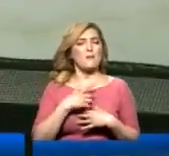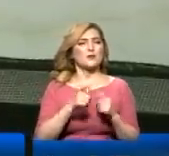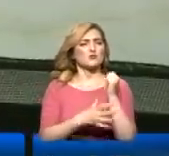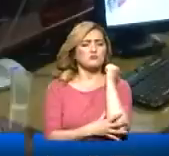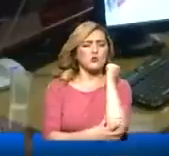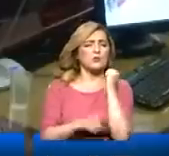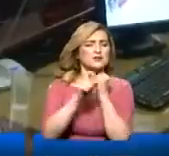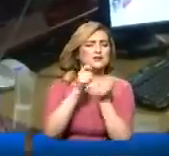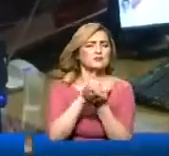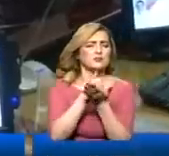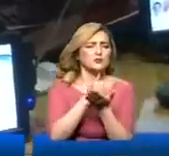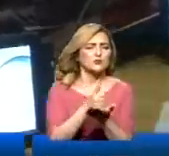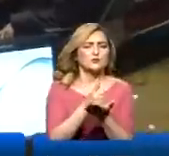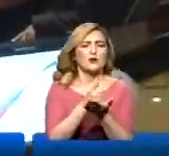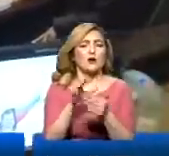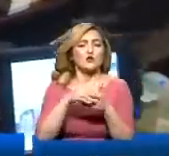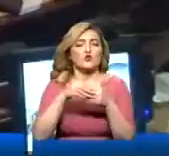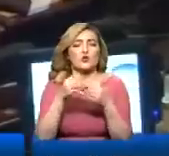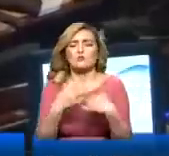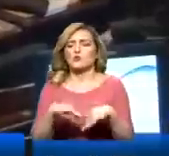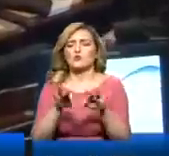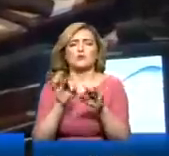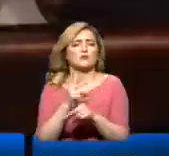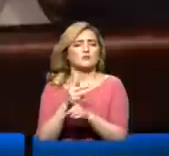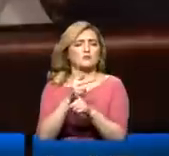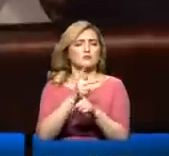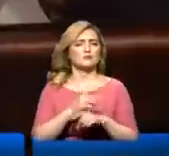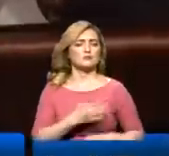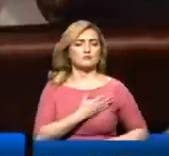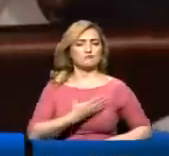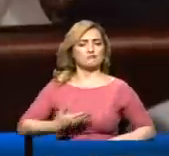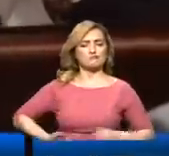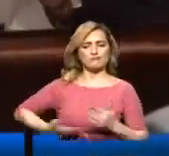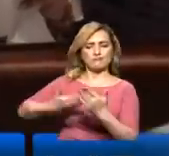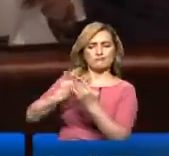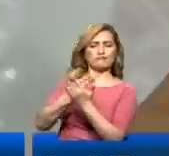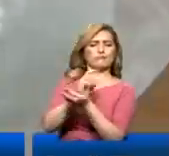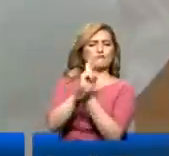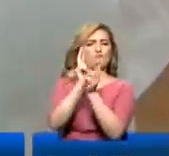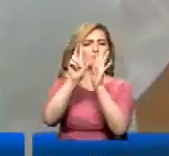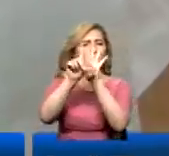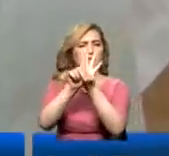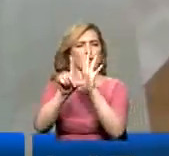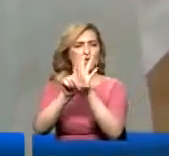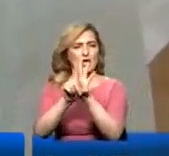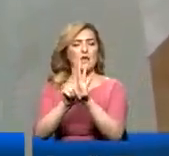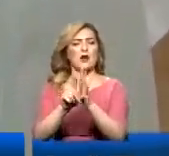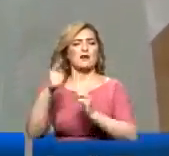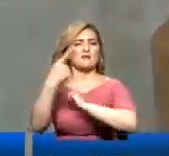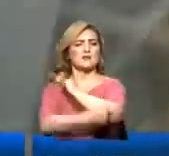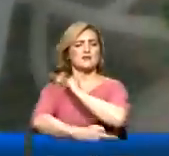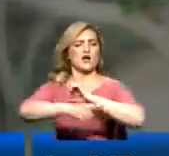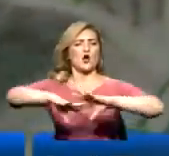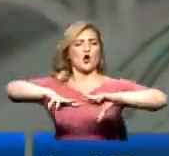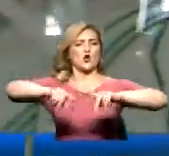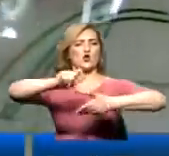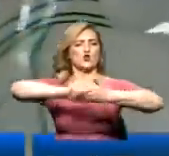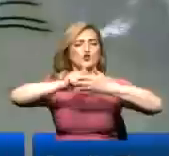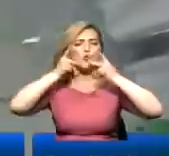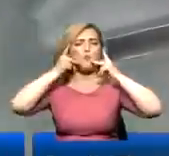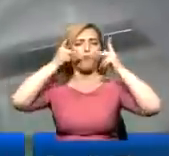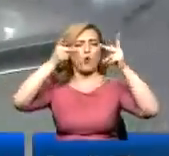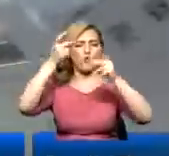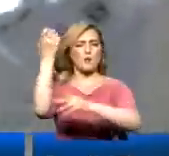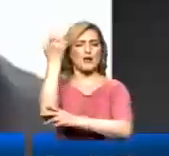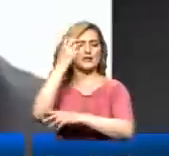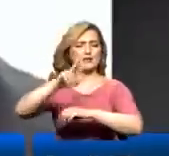proyecto de ley reformatorio a la Asamblea donde crea un nuevo tipo penal para sancionar los actos de corrupción en la contratación pública durante